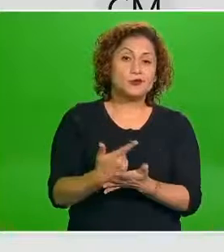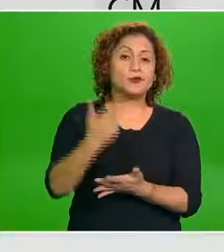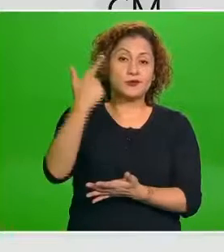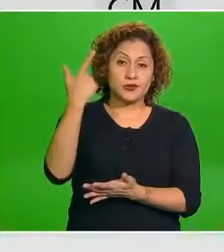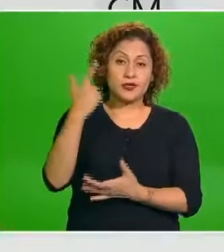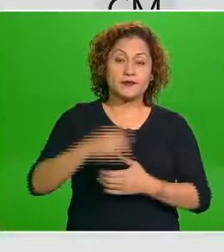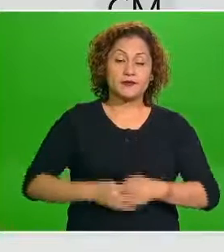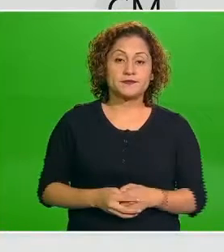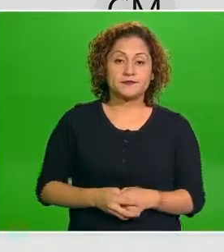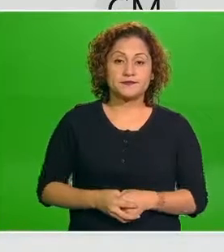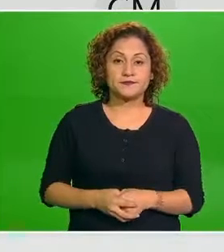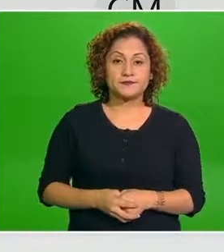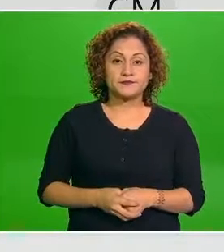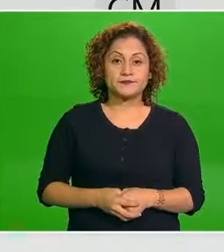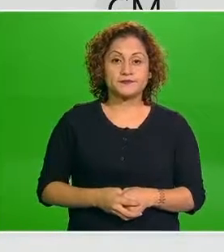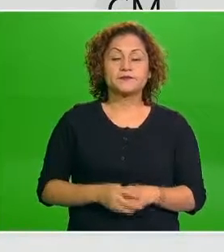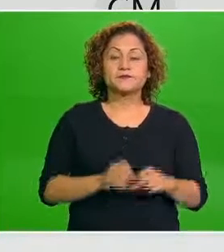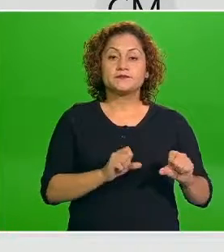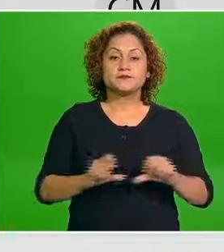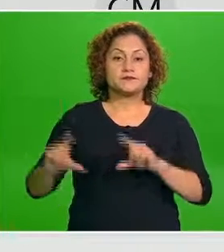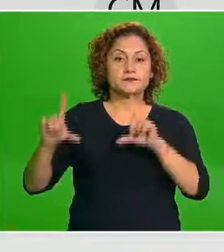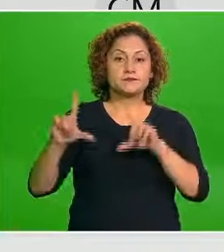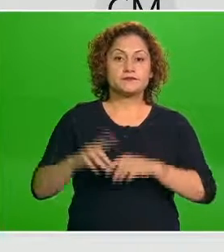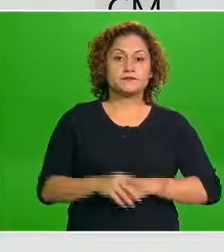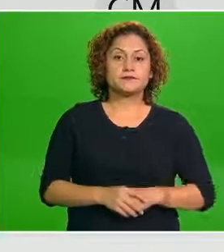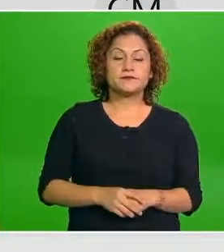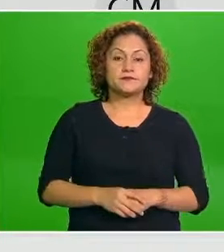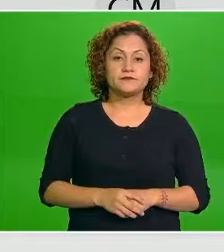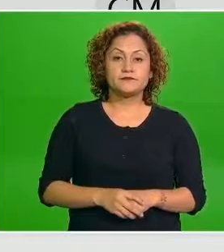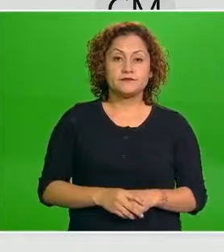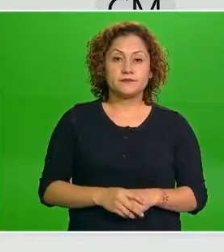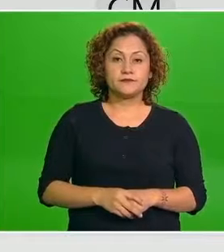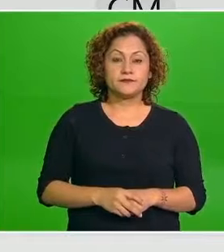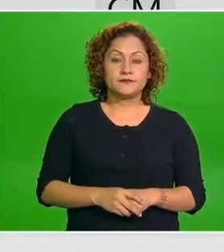por esta infección. La siguiente, por favor.